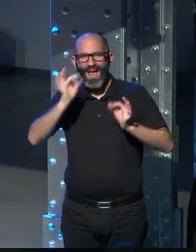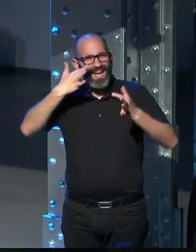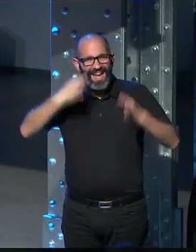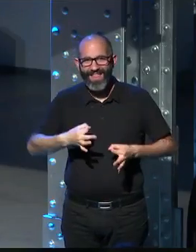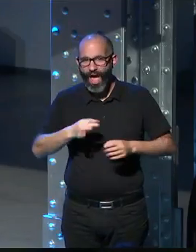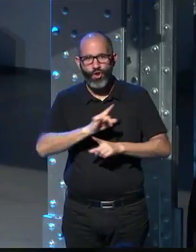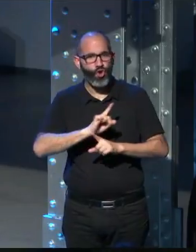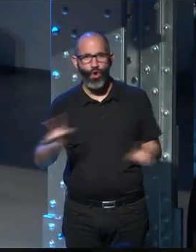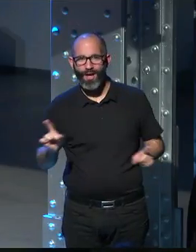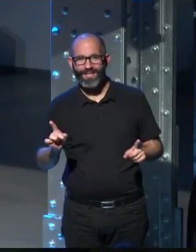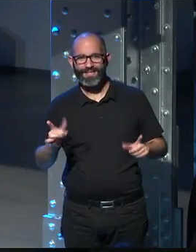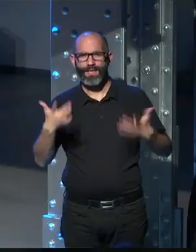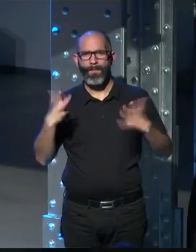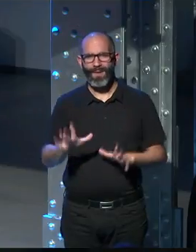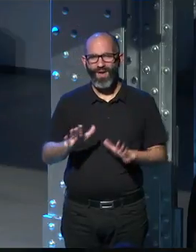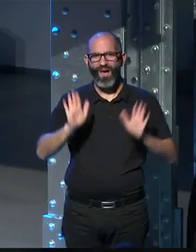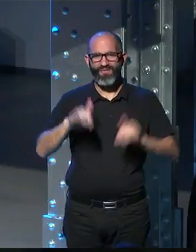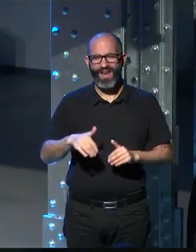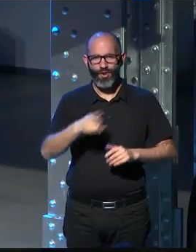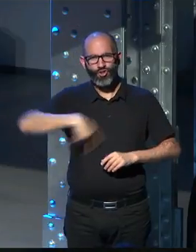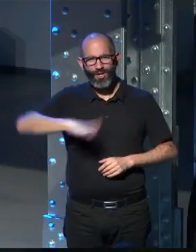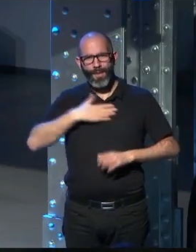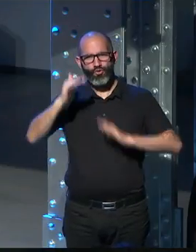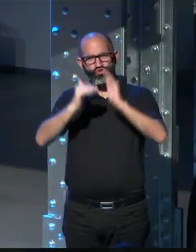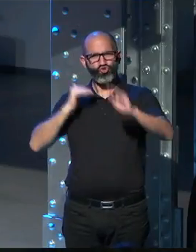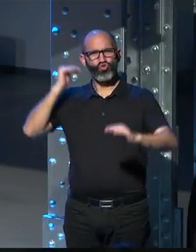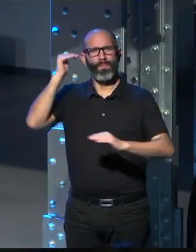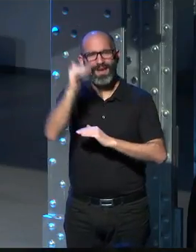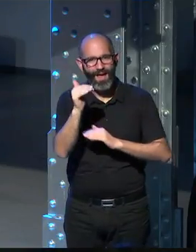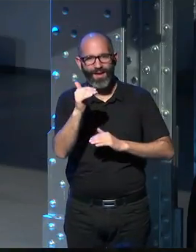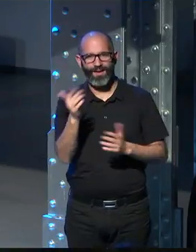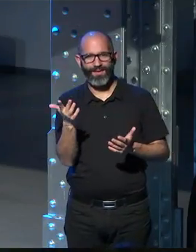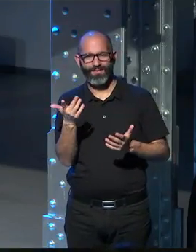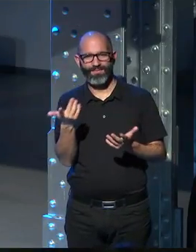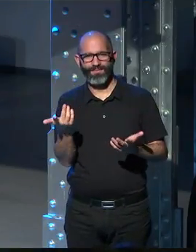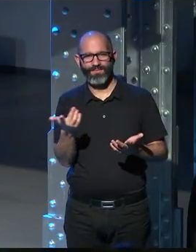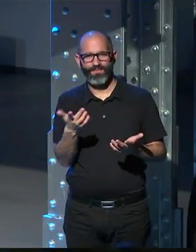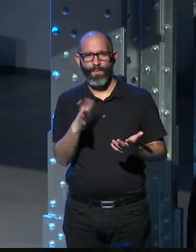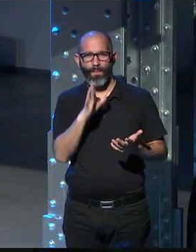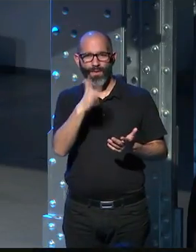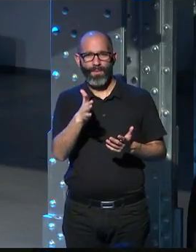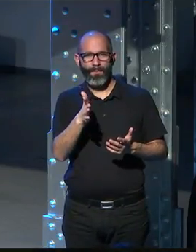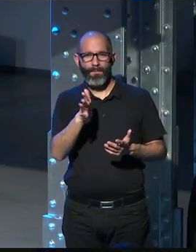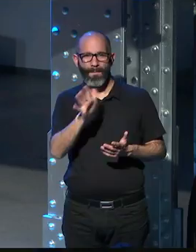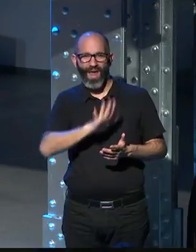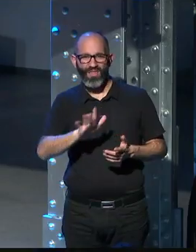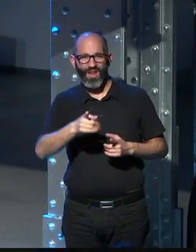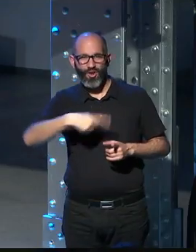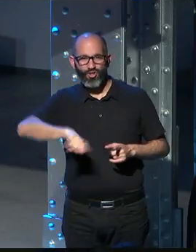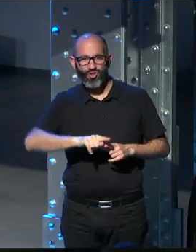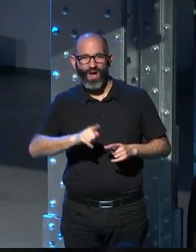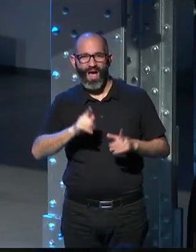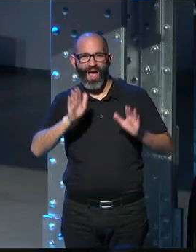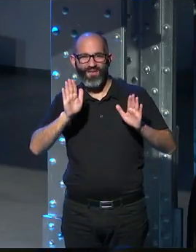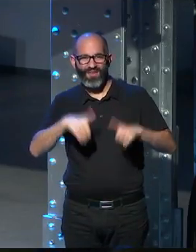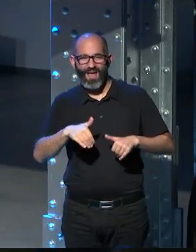¿no?, la cumbre de la evolución, que somos los animales. A lo mejor lo que pasa es que somos los que hemos construido mejores